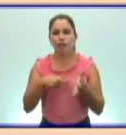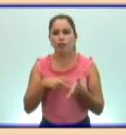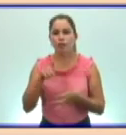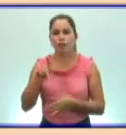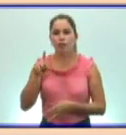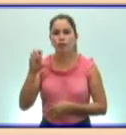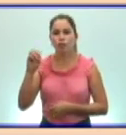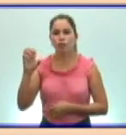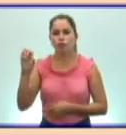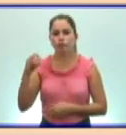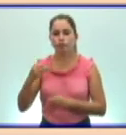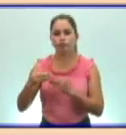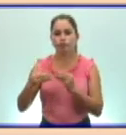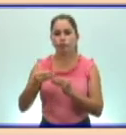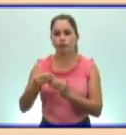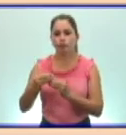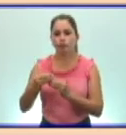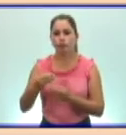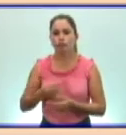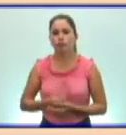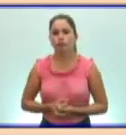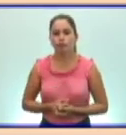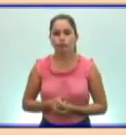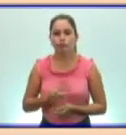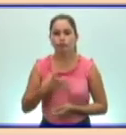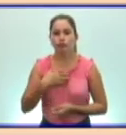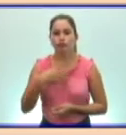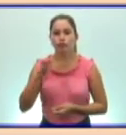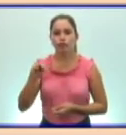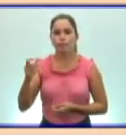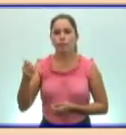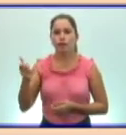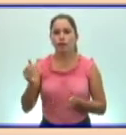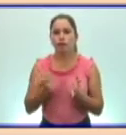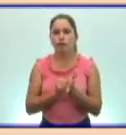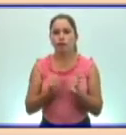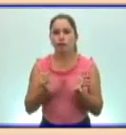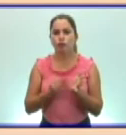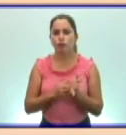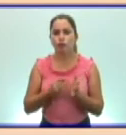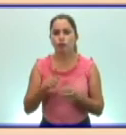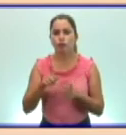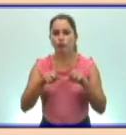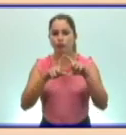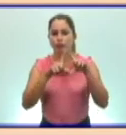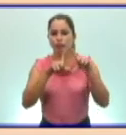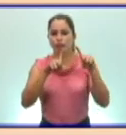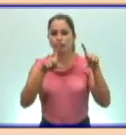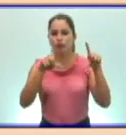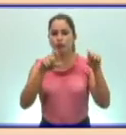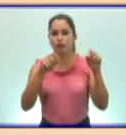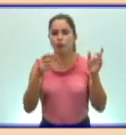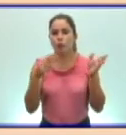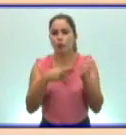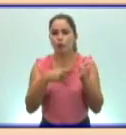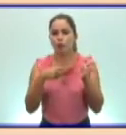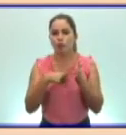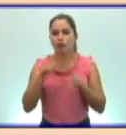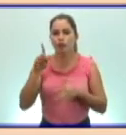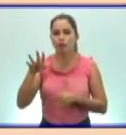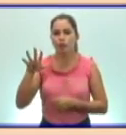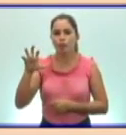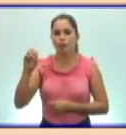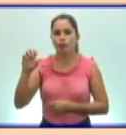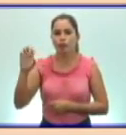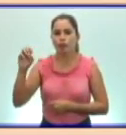Si despejamos, tendríamos entonces que la masa del soluto pues sería esta fracción multiplicada por 500 gramos,